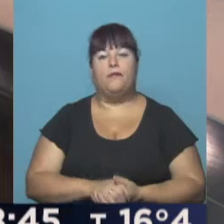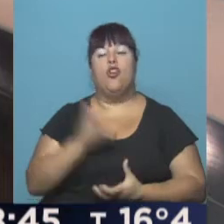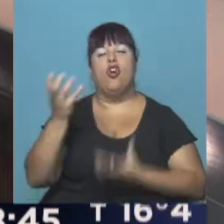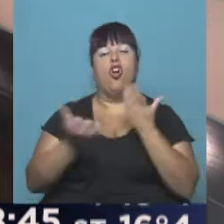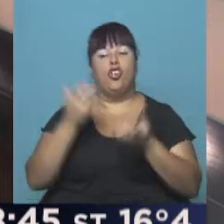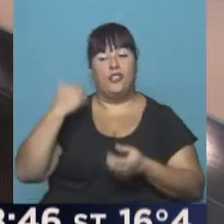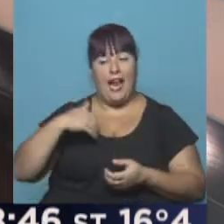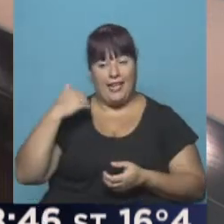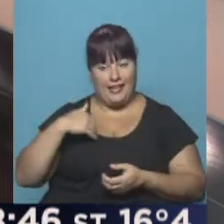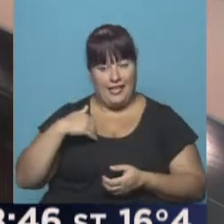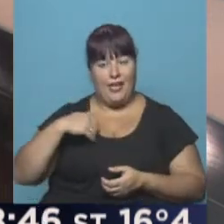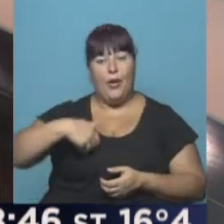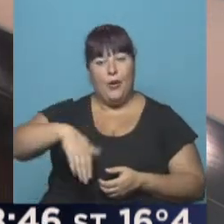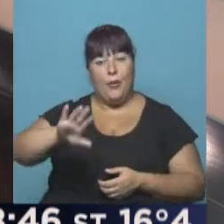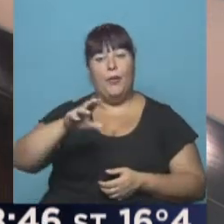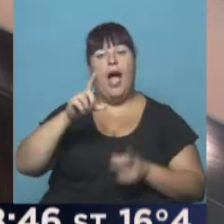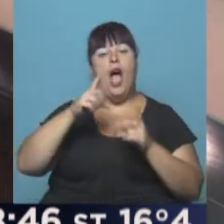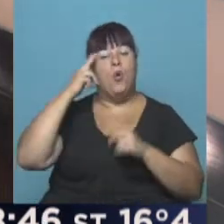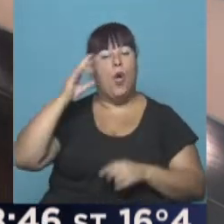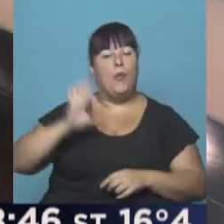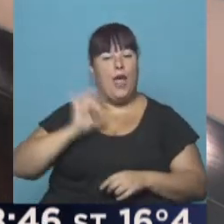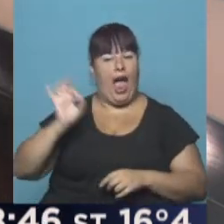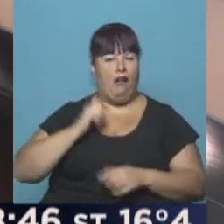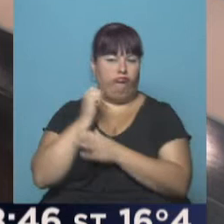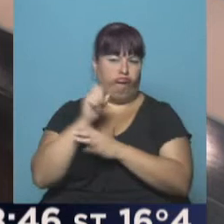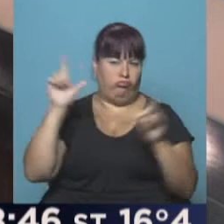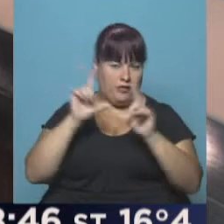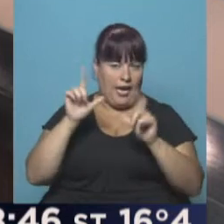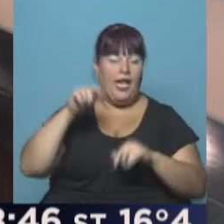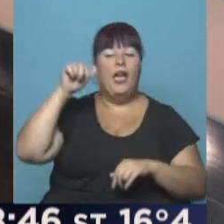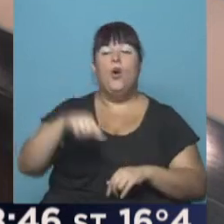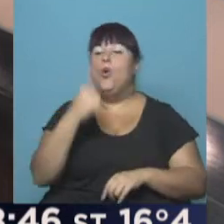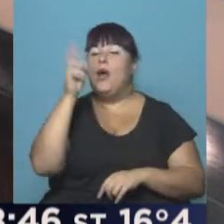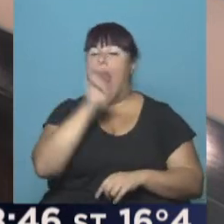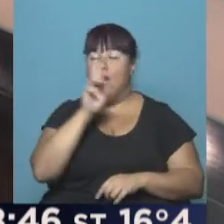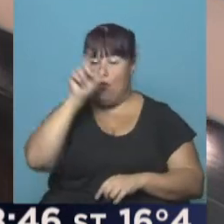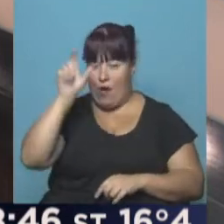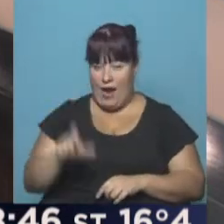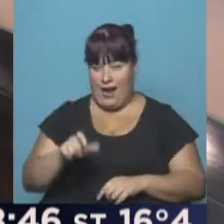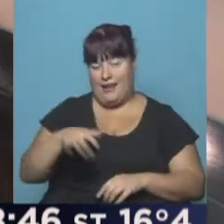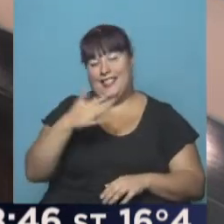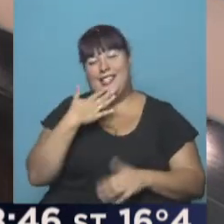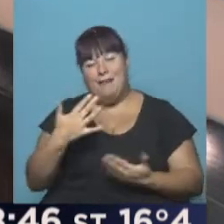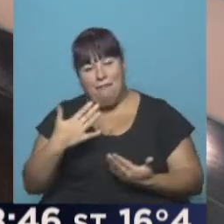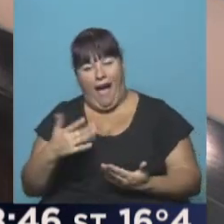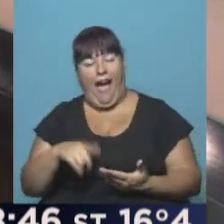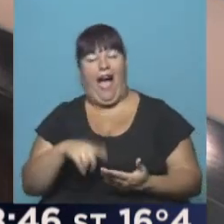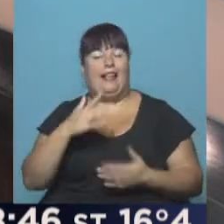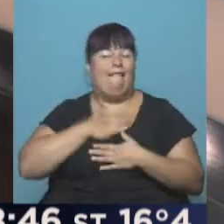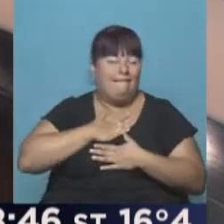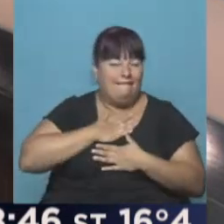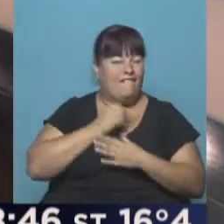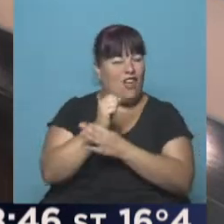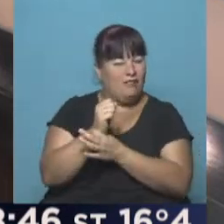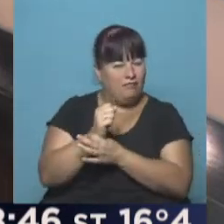Cocineros Argentinos va por su novena temporada de gran éxito y una de sus integrantes más simpáticas, queribles